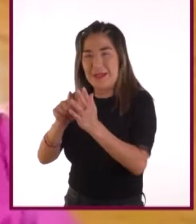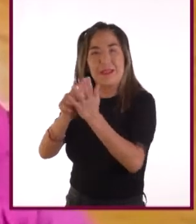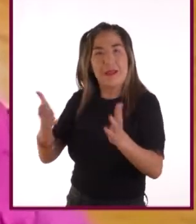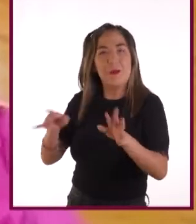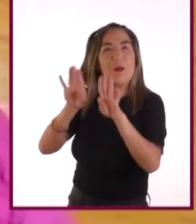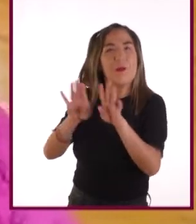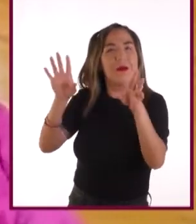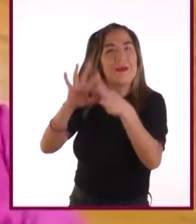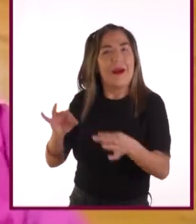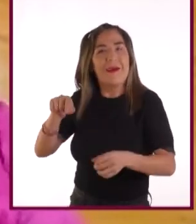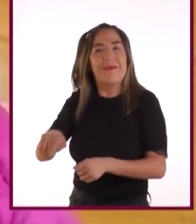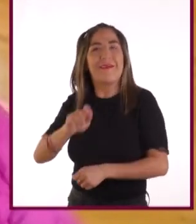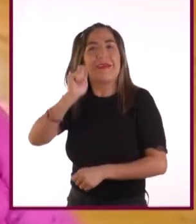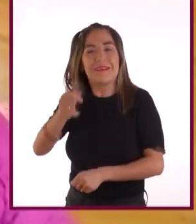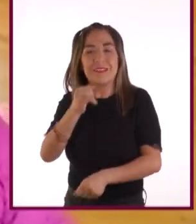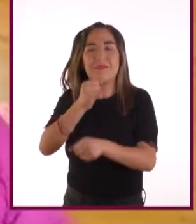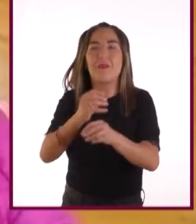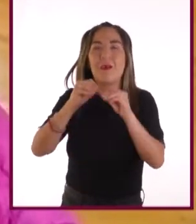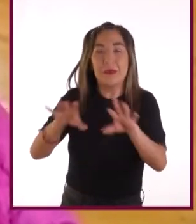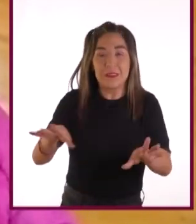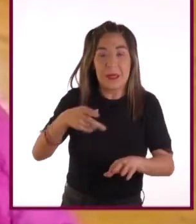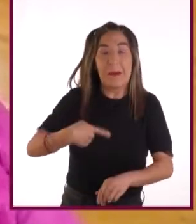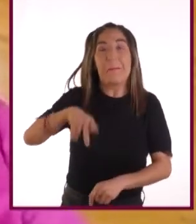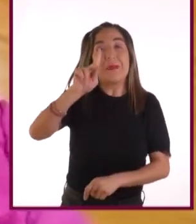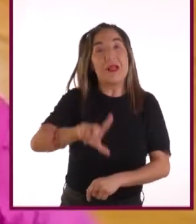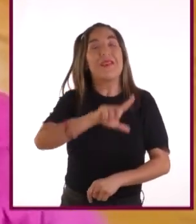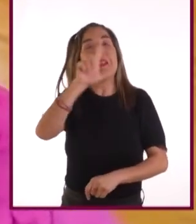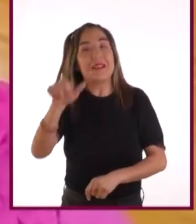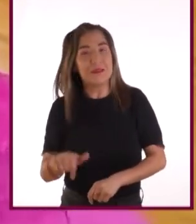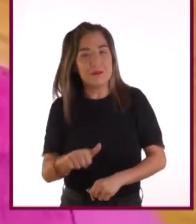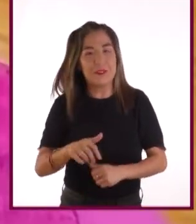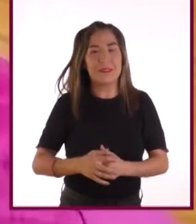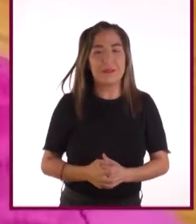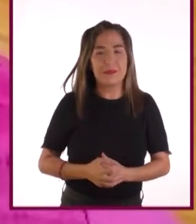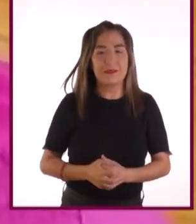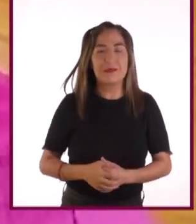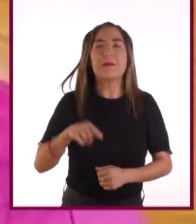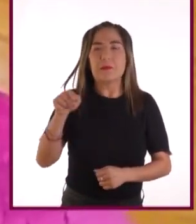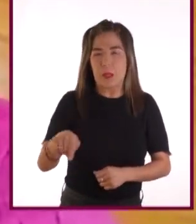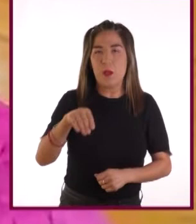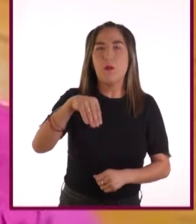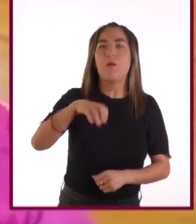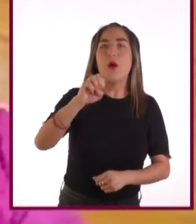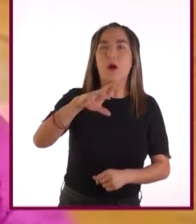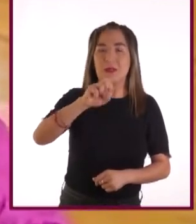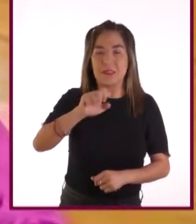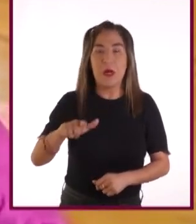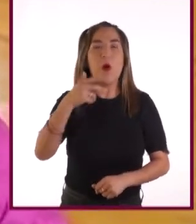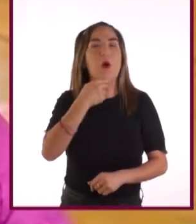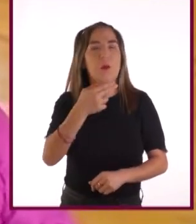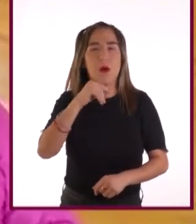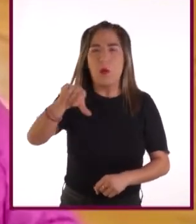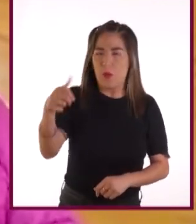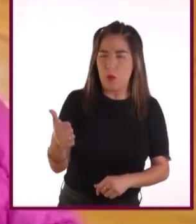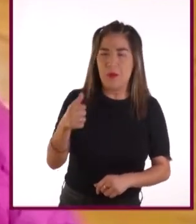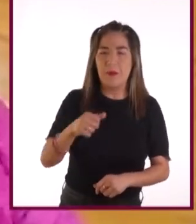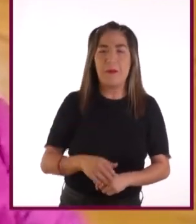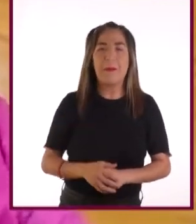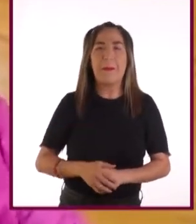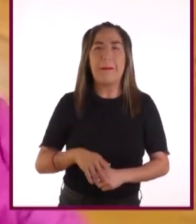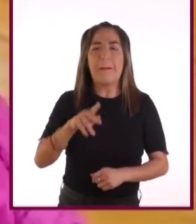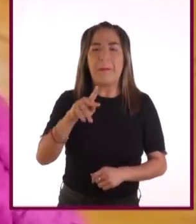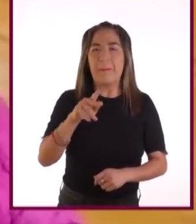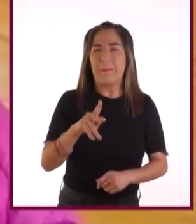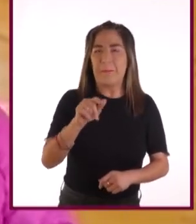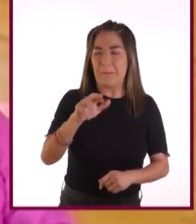y descifrabas todo el mensaje. Pero después eso lo hizo Morse, y después Babbage le agregó